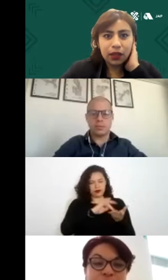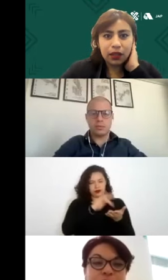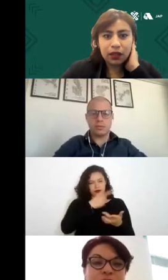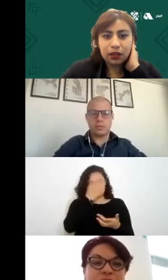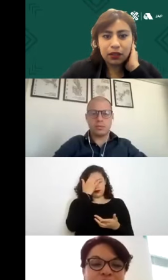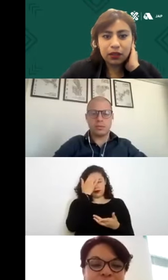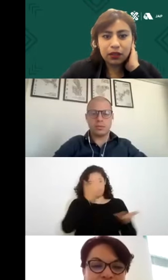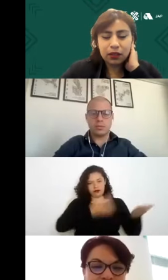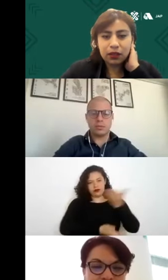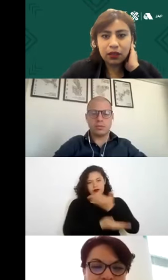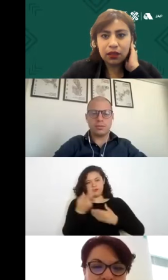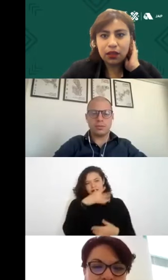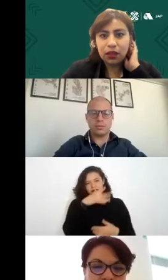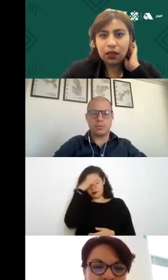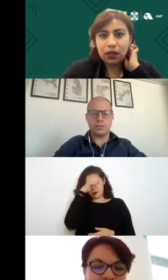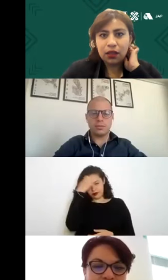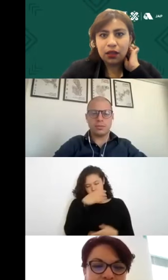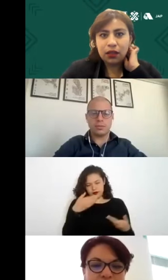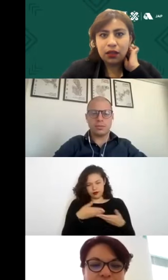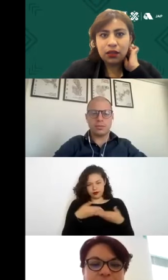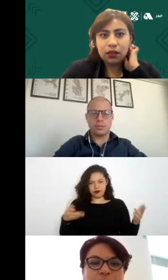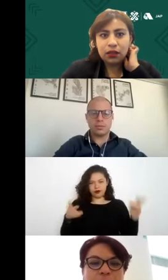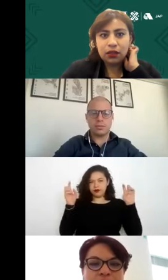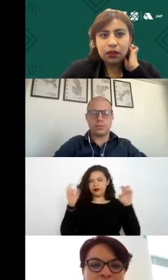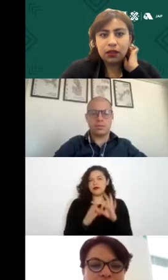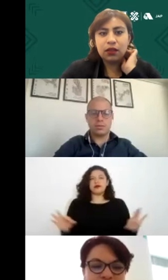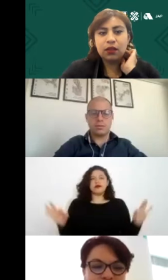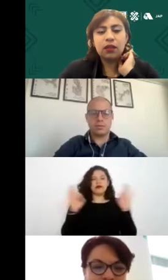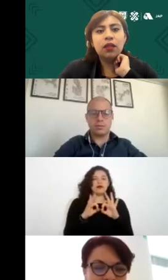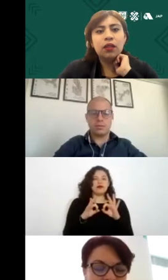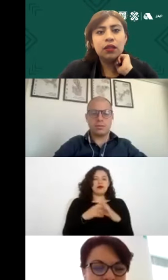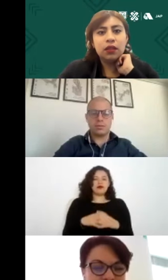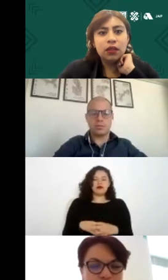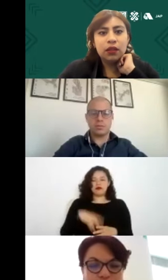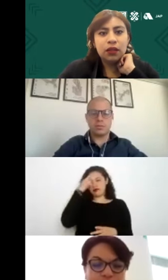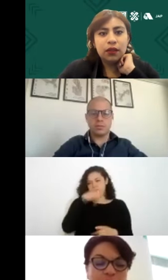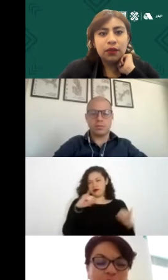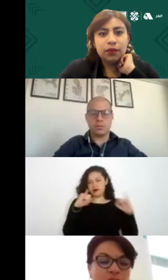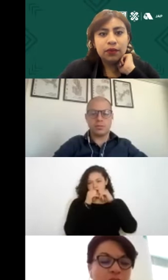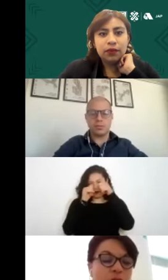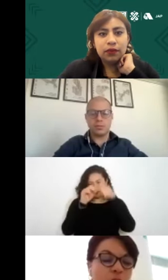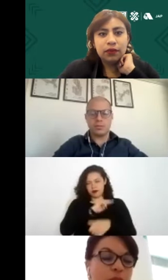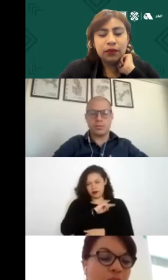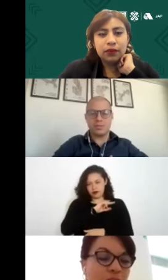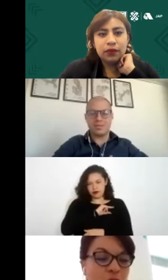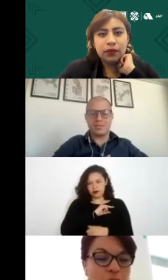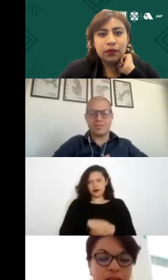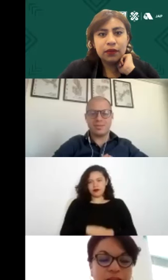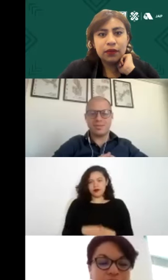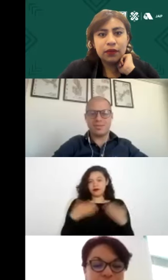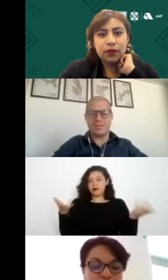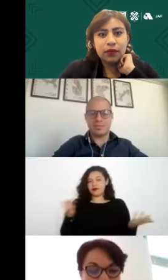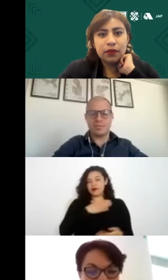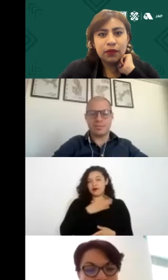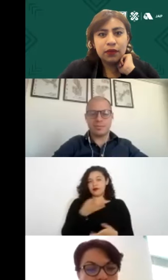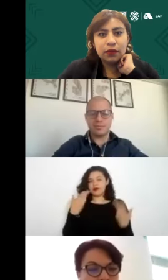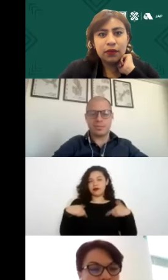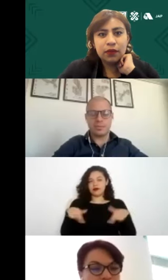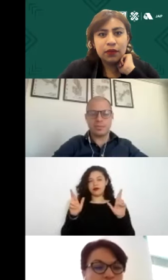toda tu experiencia en estos temas tan relevantes para las instituciones de asistencia privada. Y bueno, a nombre de la